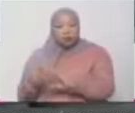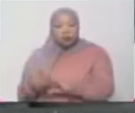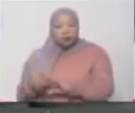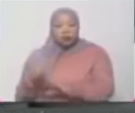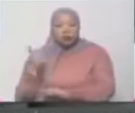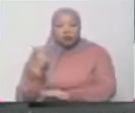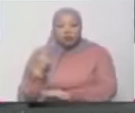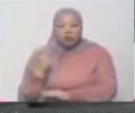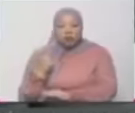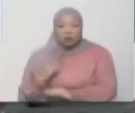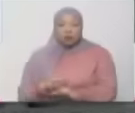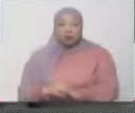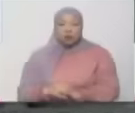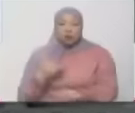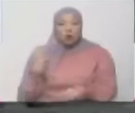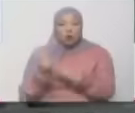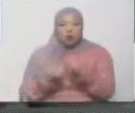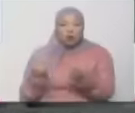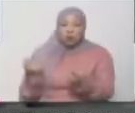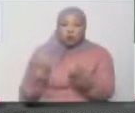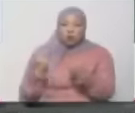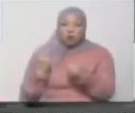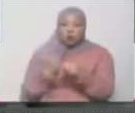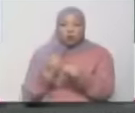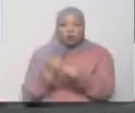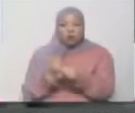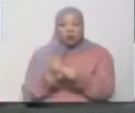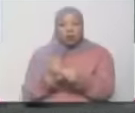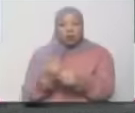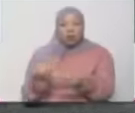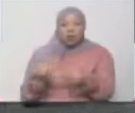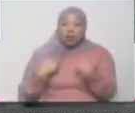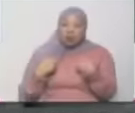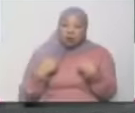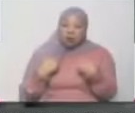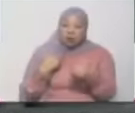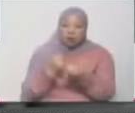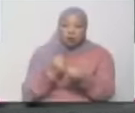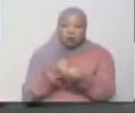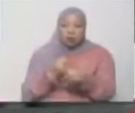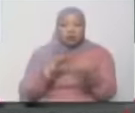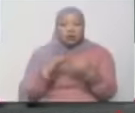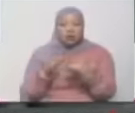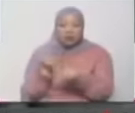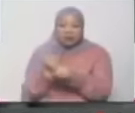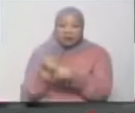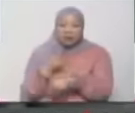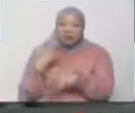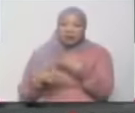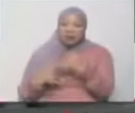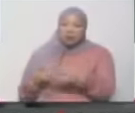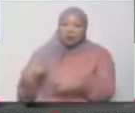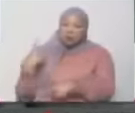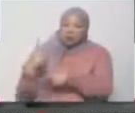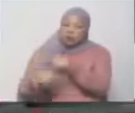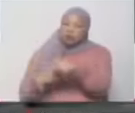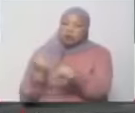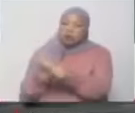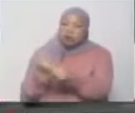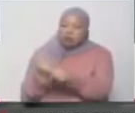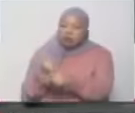que hay que dar. ¿Cómo nos formamos para ser comuneros? ¿Cómo atendemos la tarea de ser comuneros? Porque eso amerita un proceso de